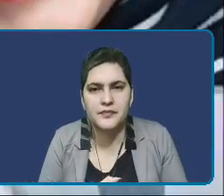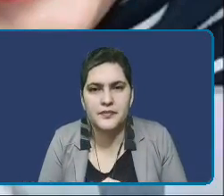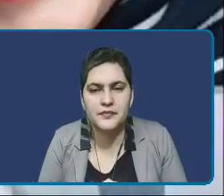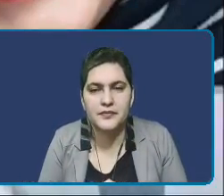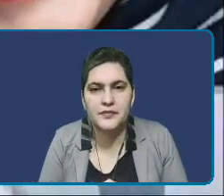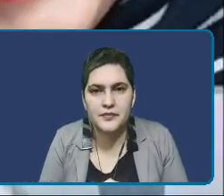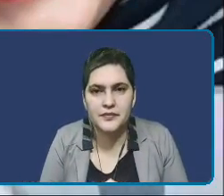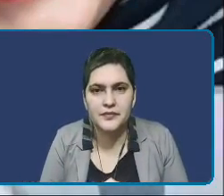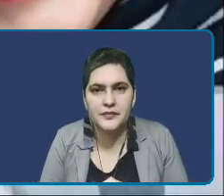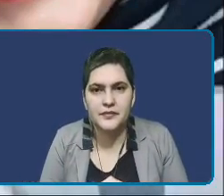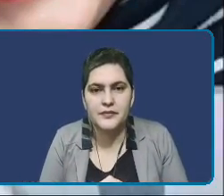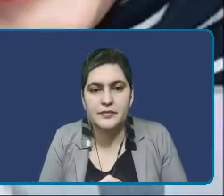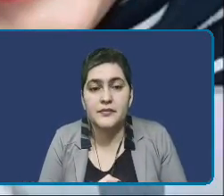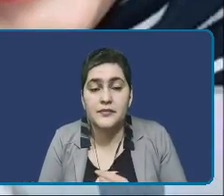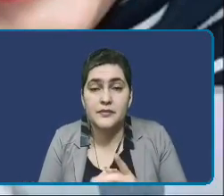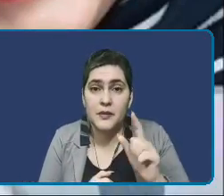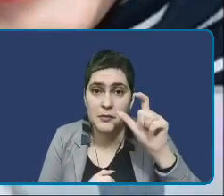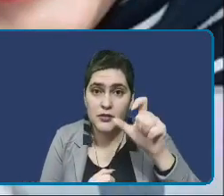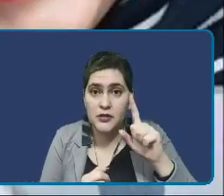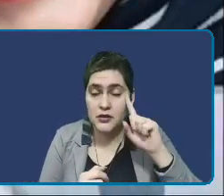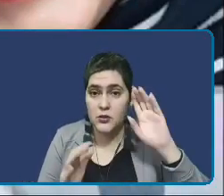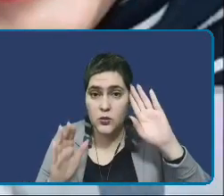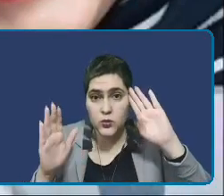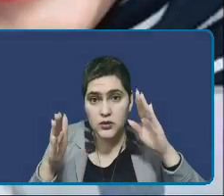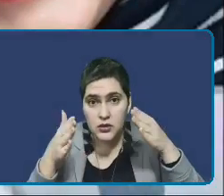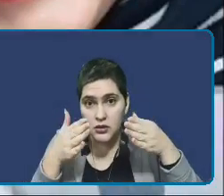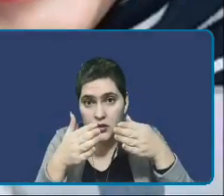el autismo tenemos algunas también